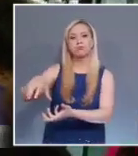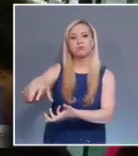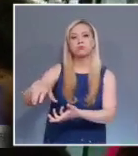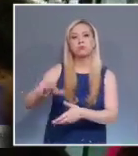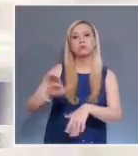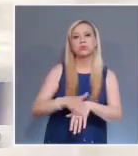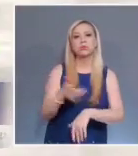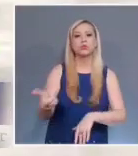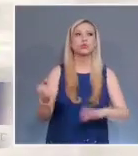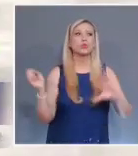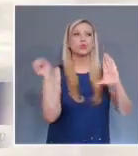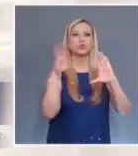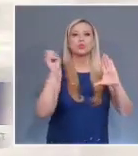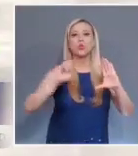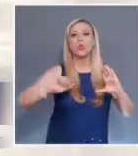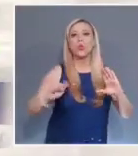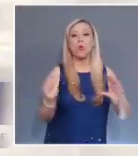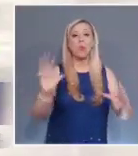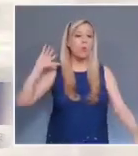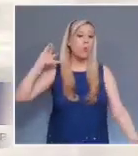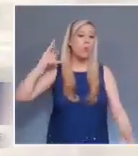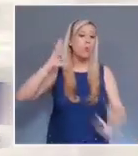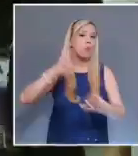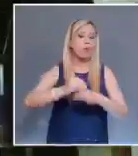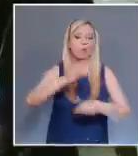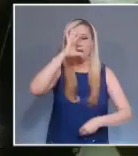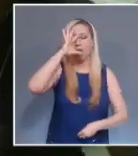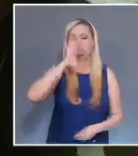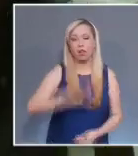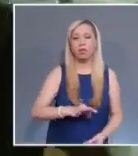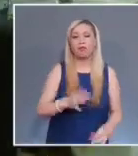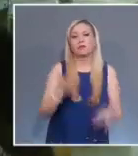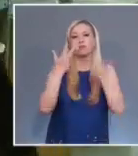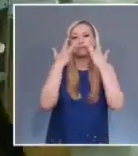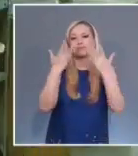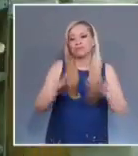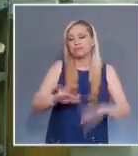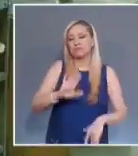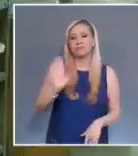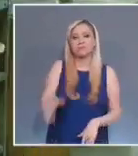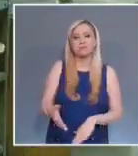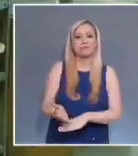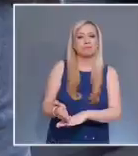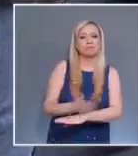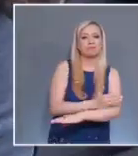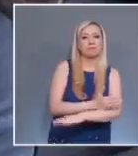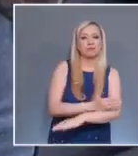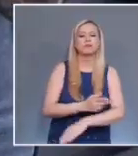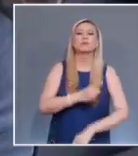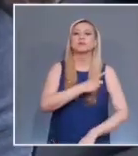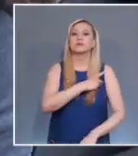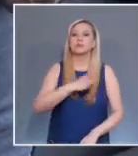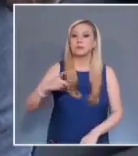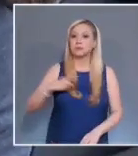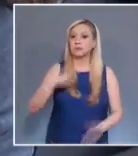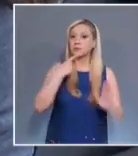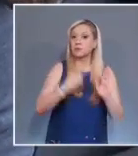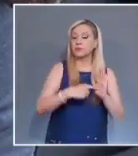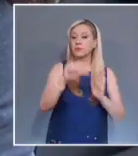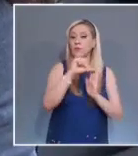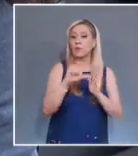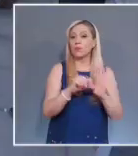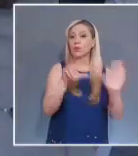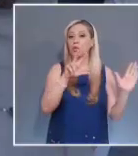individuales relativas a conflictos de seguridad social deben cumplir con lo establecido en el artículo